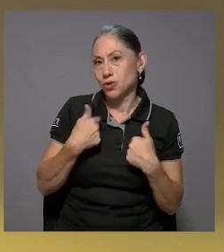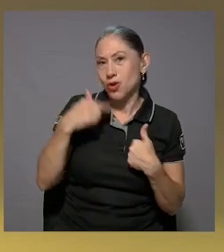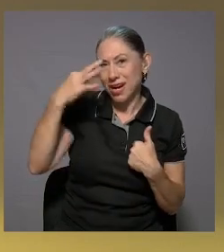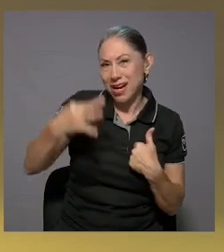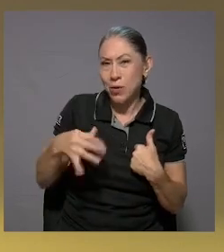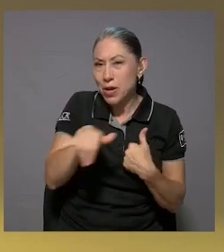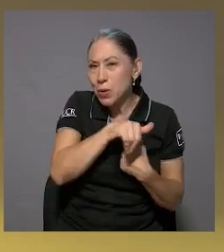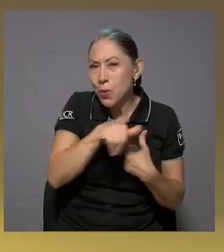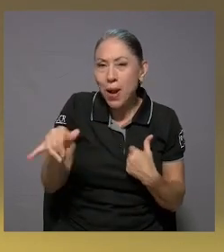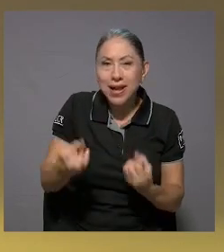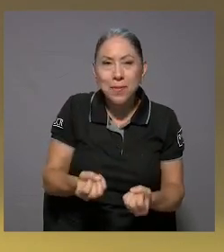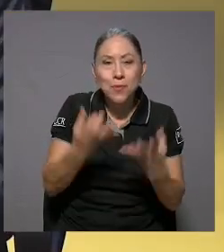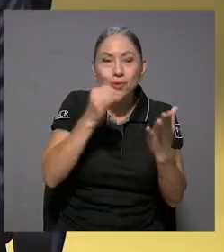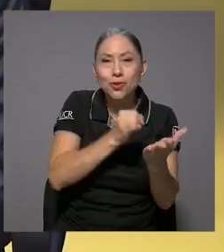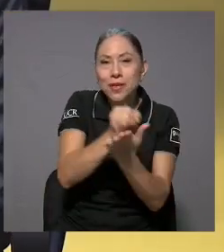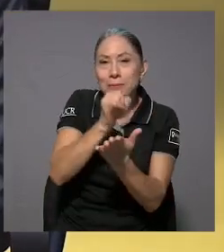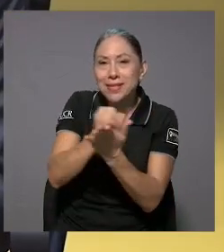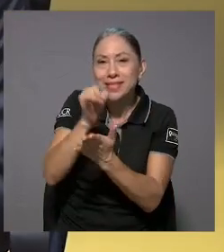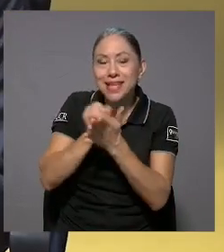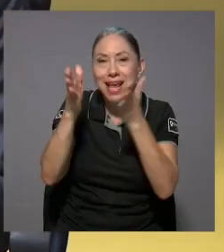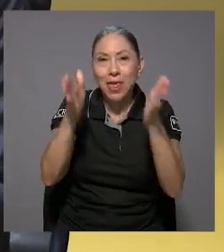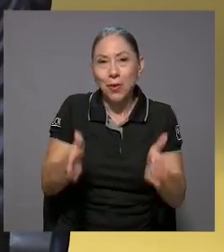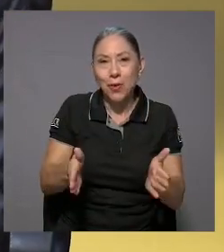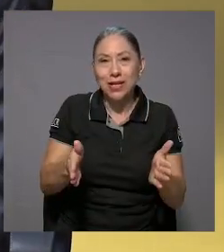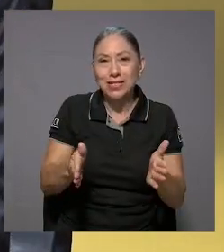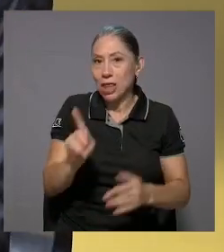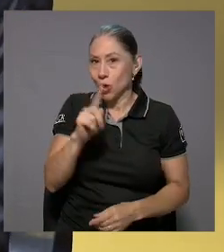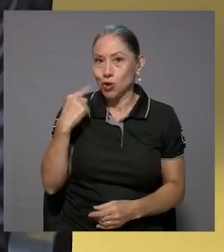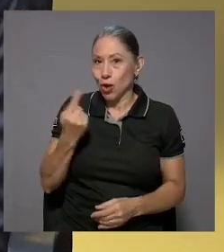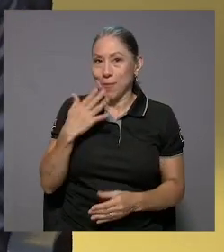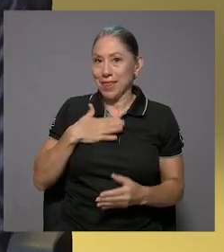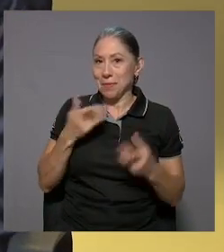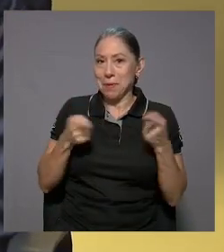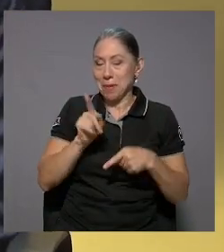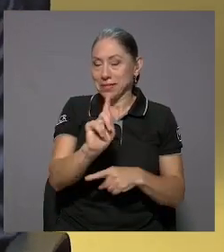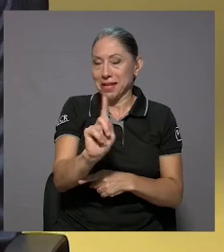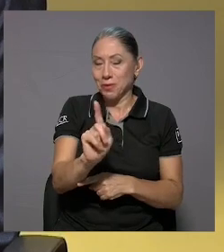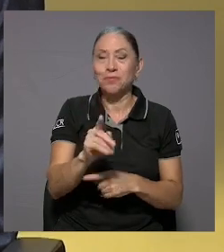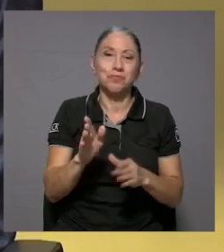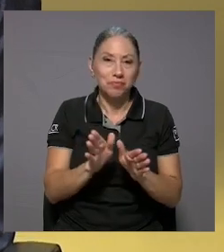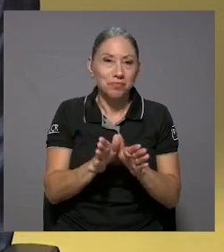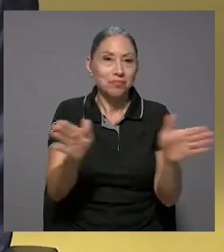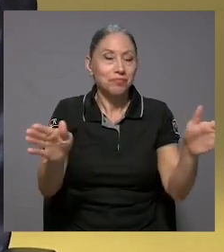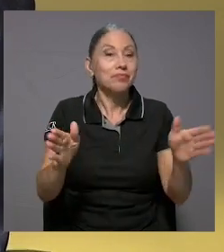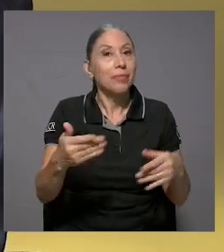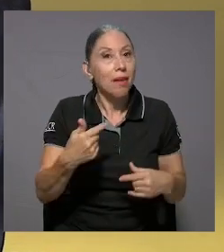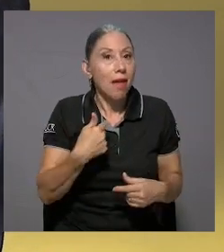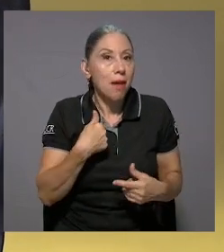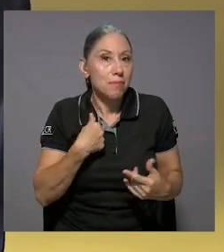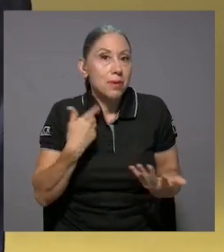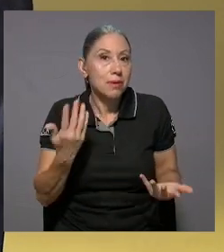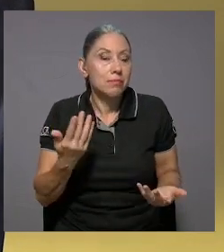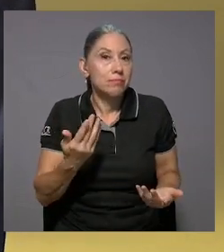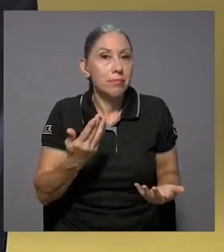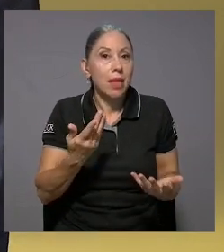¿cómo ha sido esa experiencia? Bueno, yo he tenido y creo que igual que muchos investigadores, no es un caso